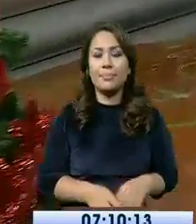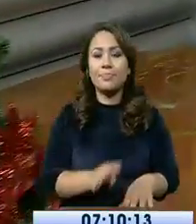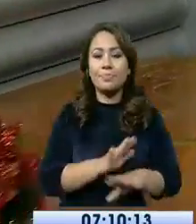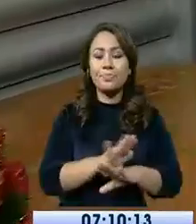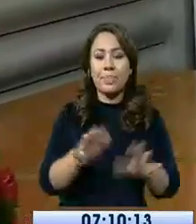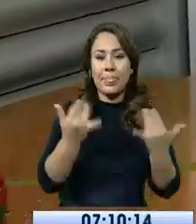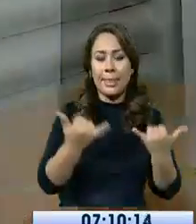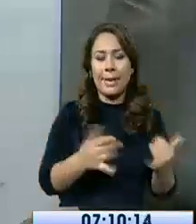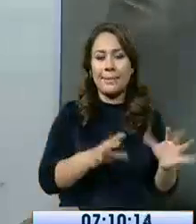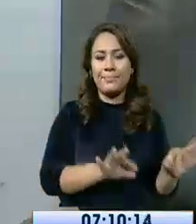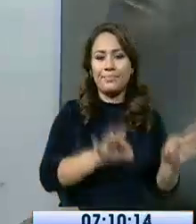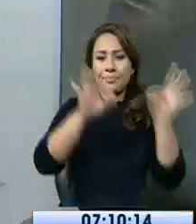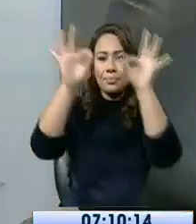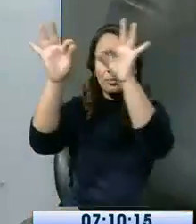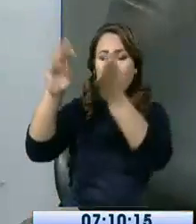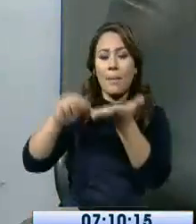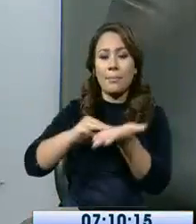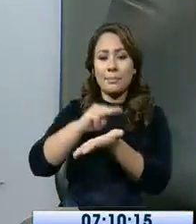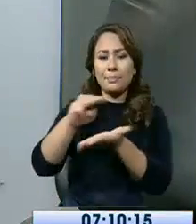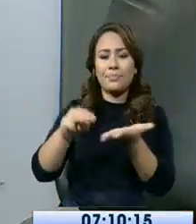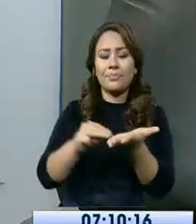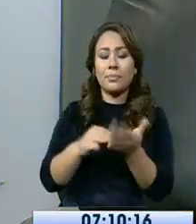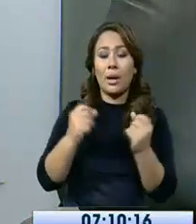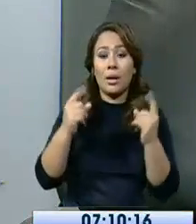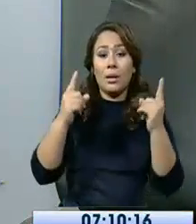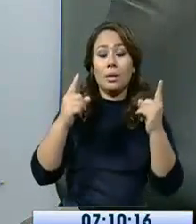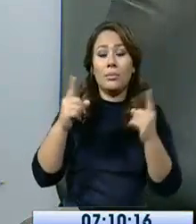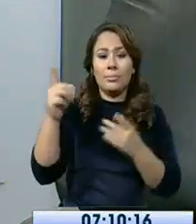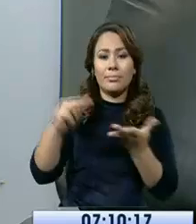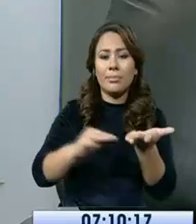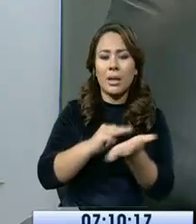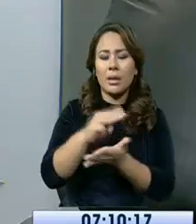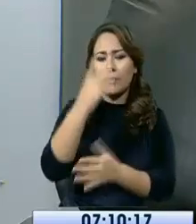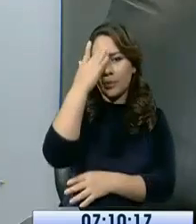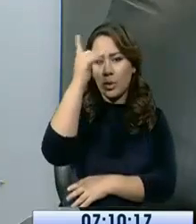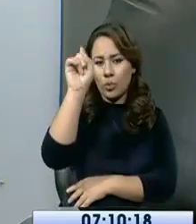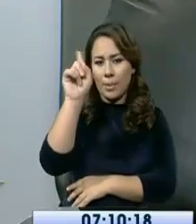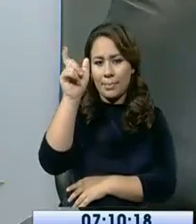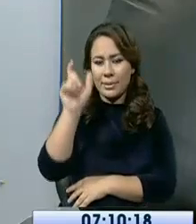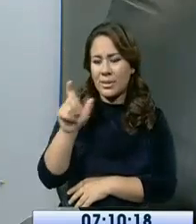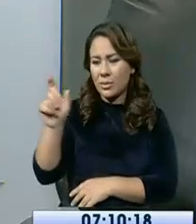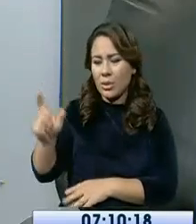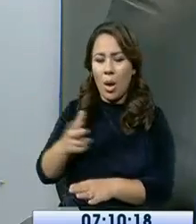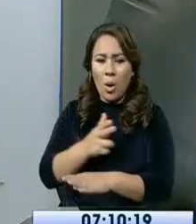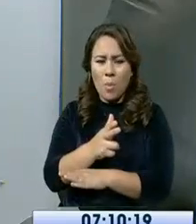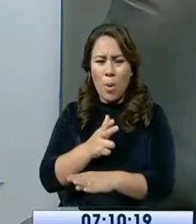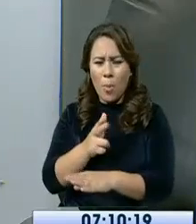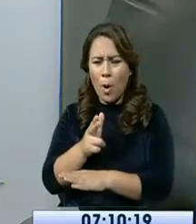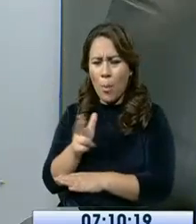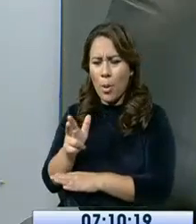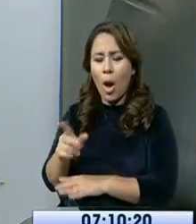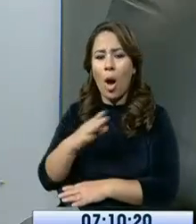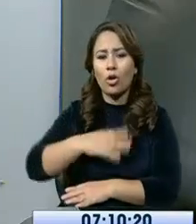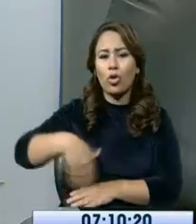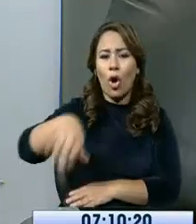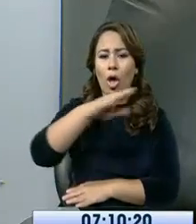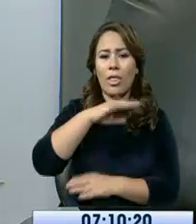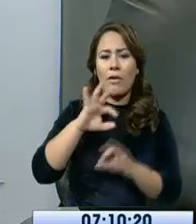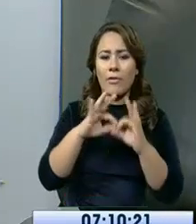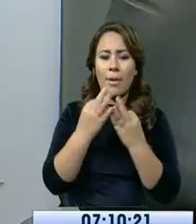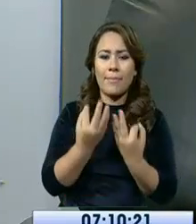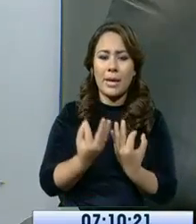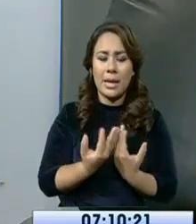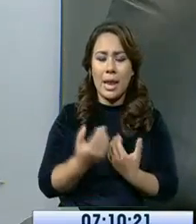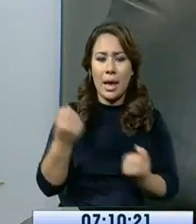Trasladémonos ahora hasta Manabí. Allí hay gran conmoción y es que presuntos sicarios acribillaron a toda una familia que circulaba en